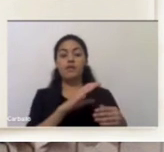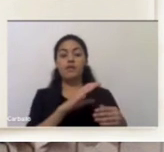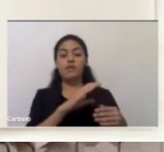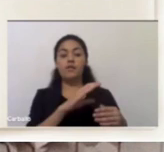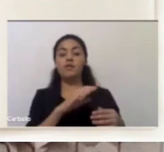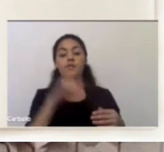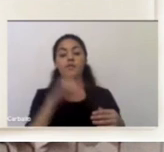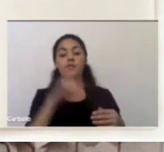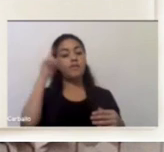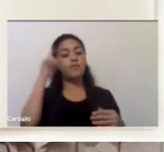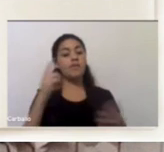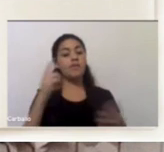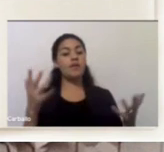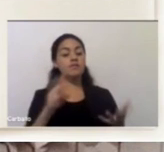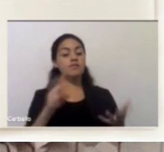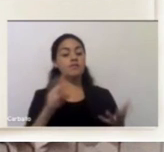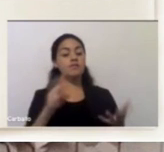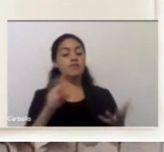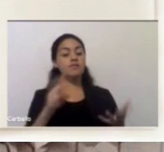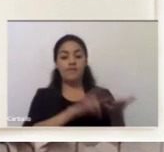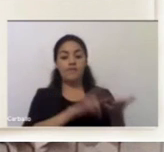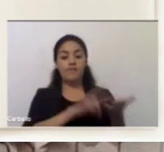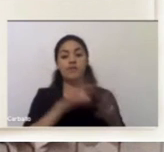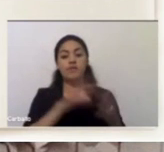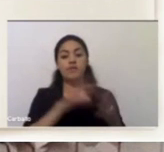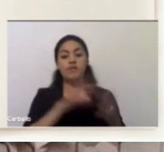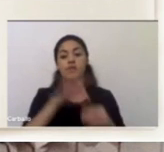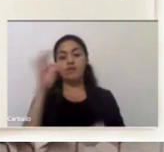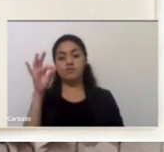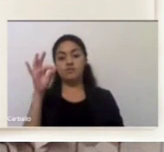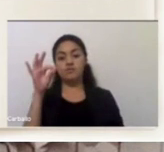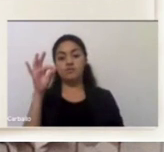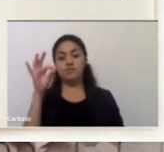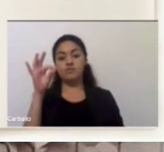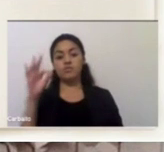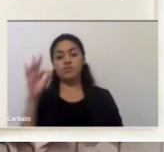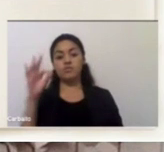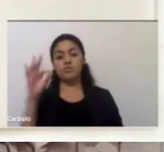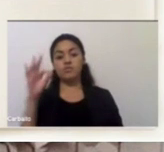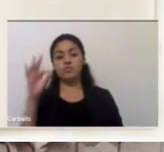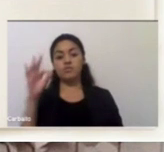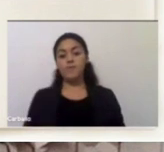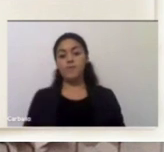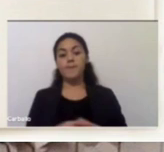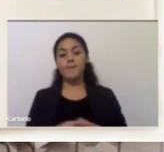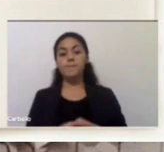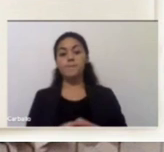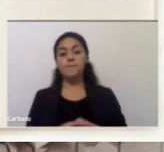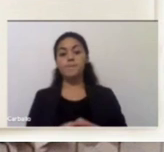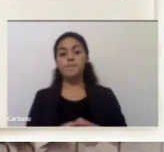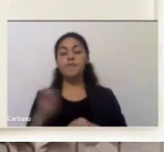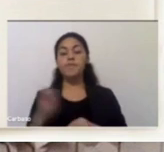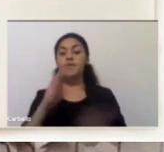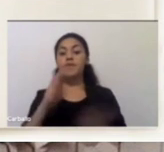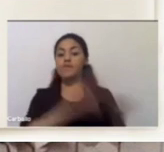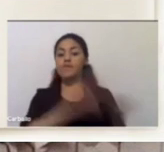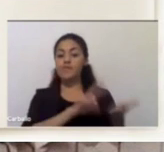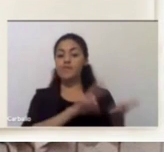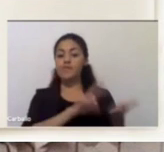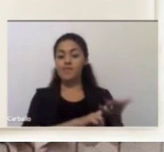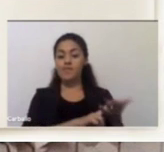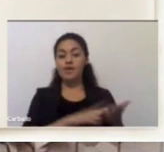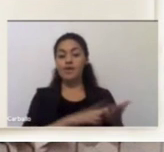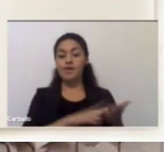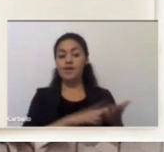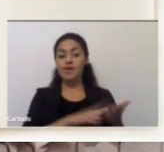Cuarto, se confirma la entrega de la constancia de mayoría y validez de la elección para la gobernatura del estado de Chihuahua en favor de María